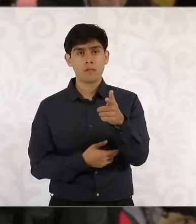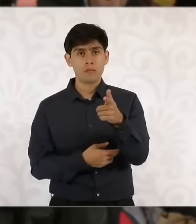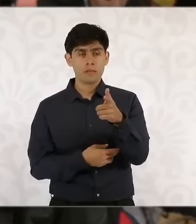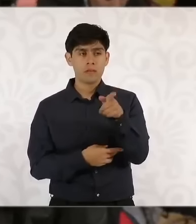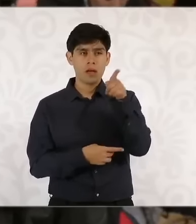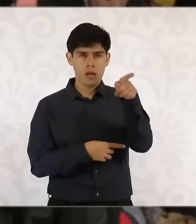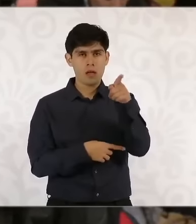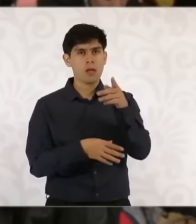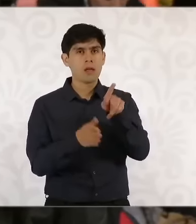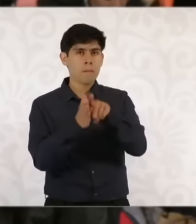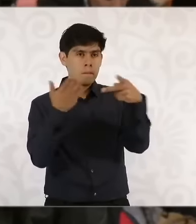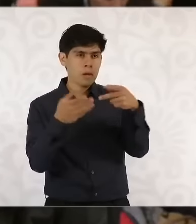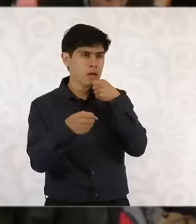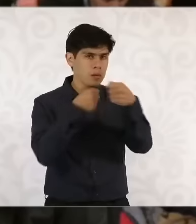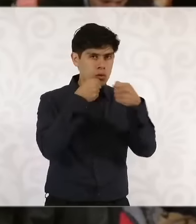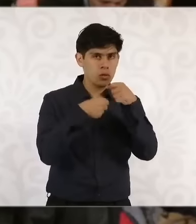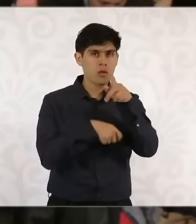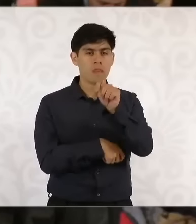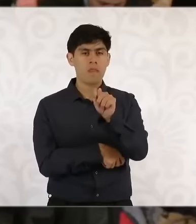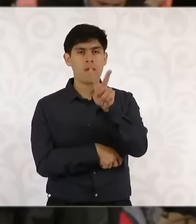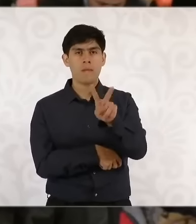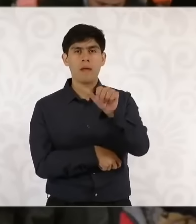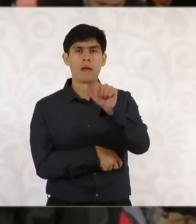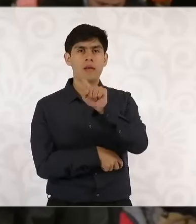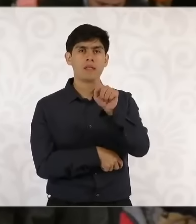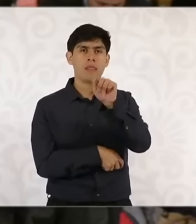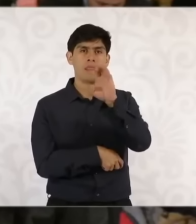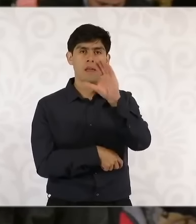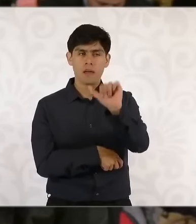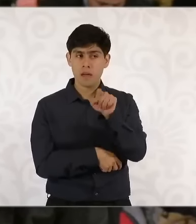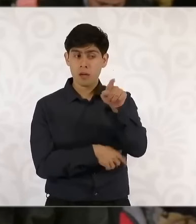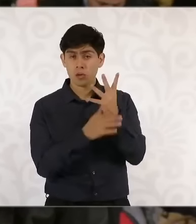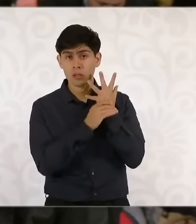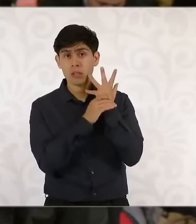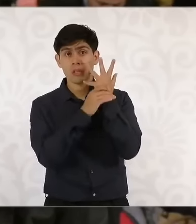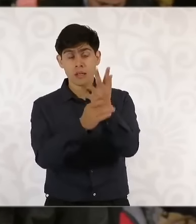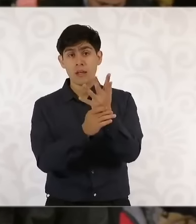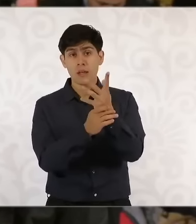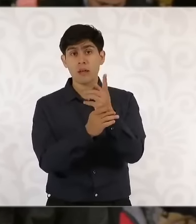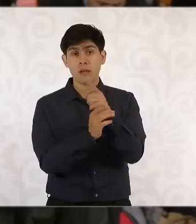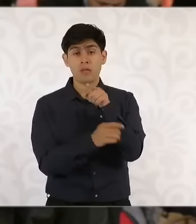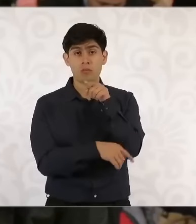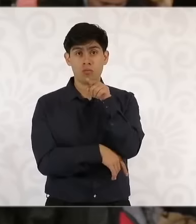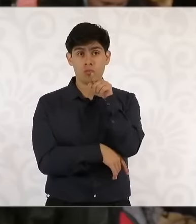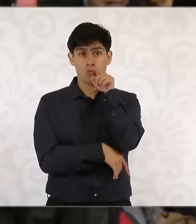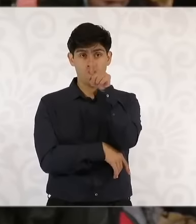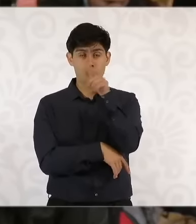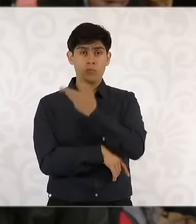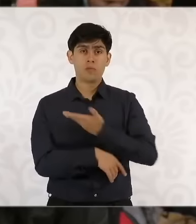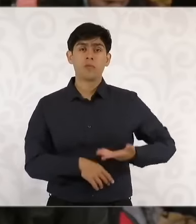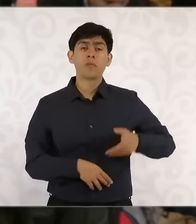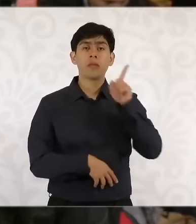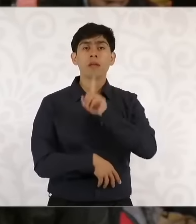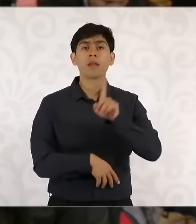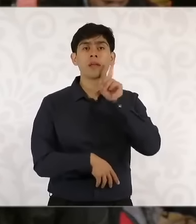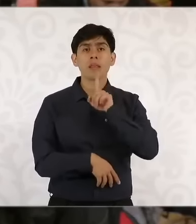TV Azteca, de los reporteros, que acusaron de que usted había enviado